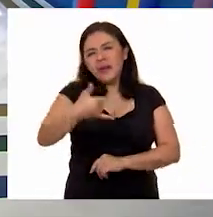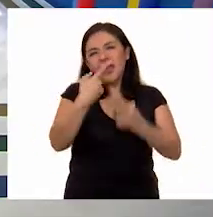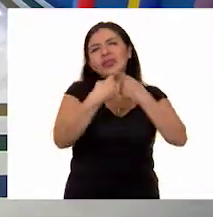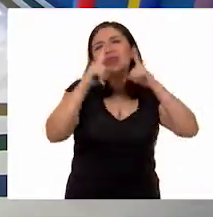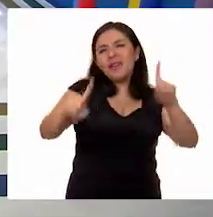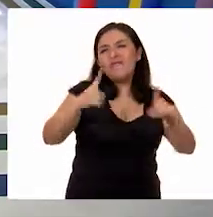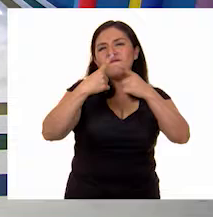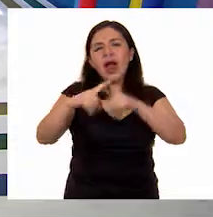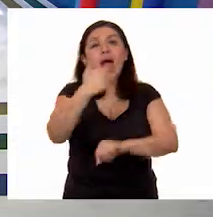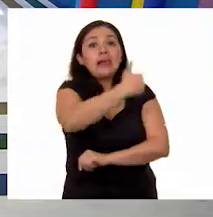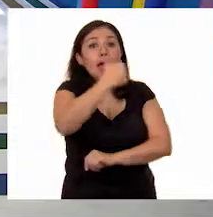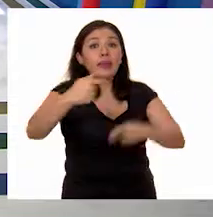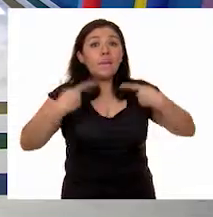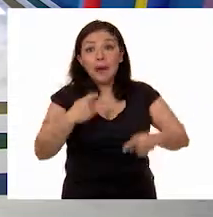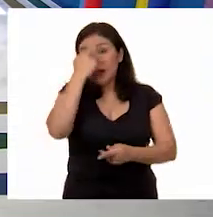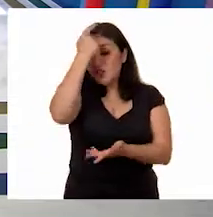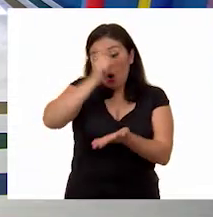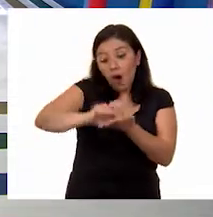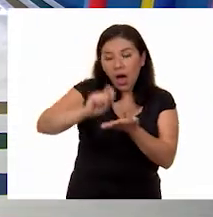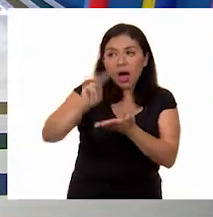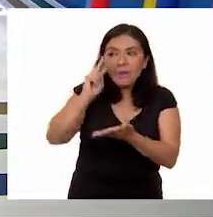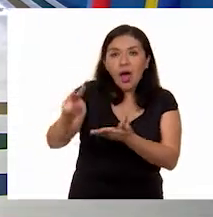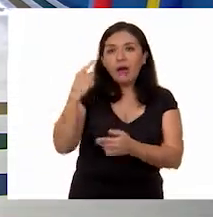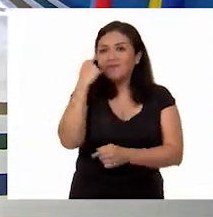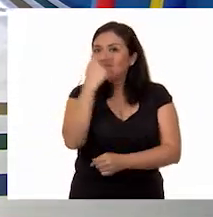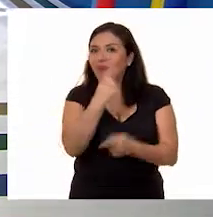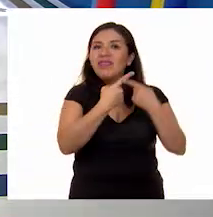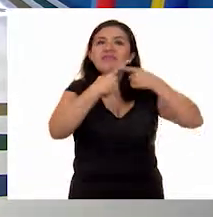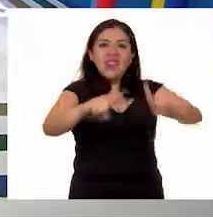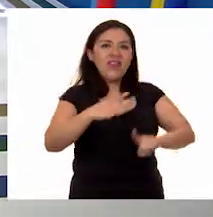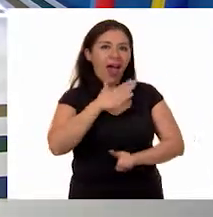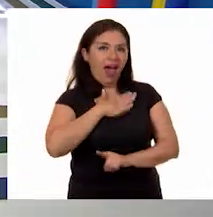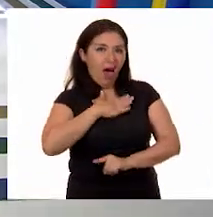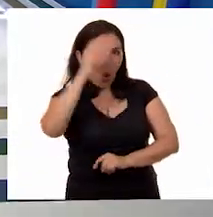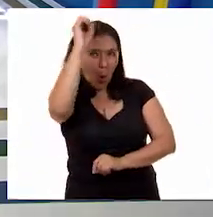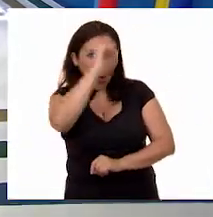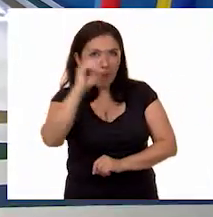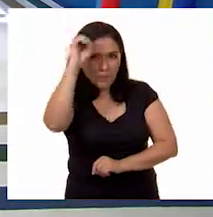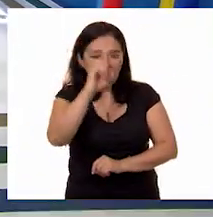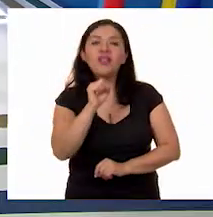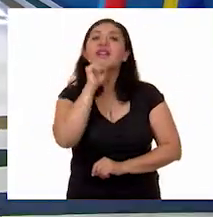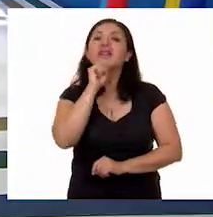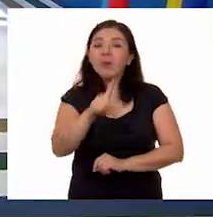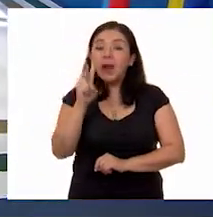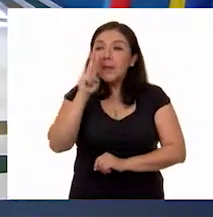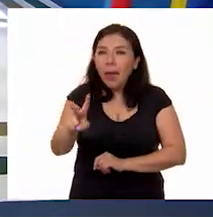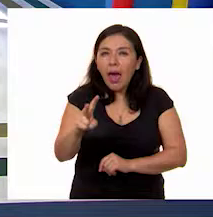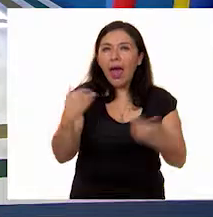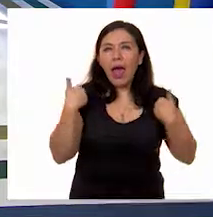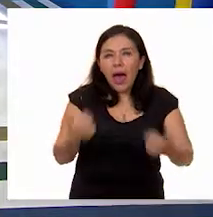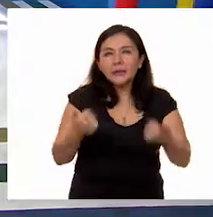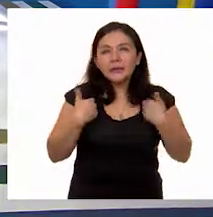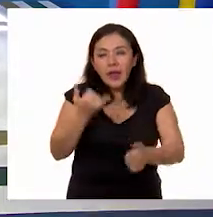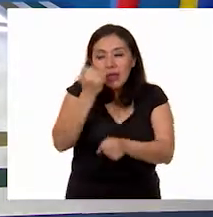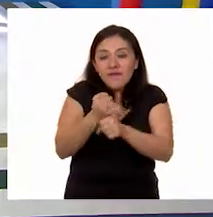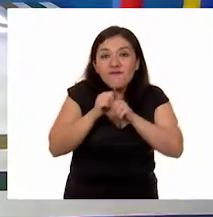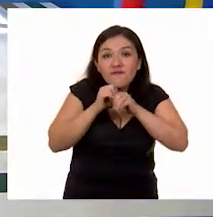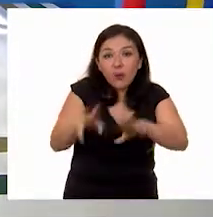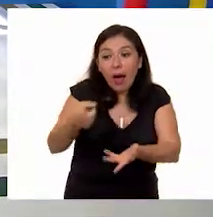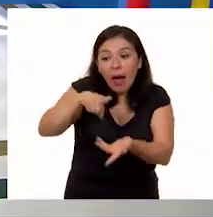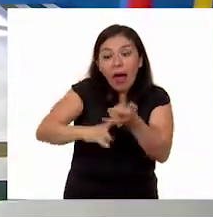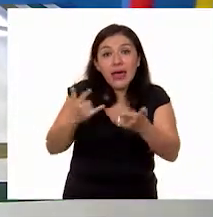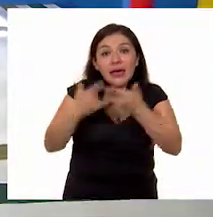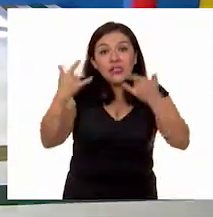lo veía desde una óptica completamente distinta. Y también reconocimos que la información de los relatos históricos se